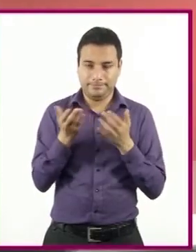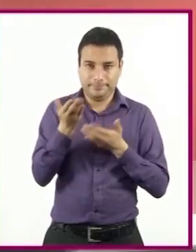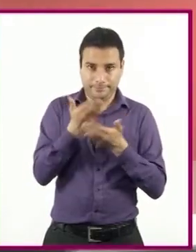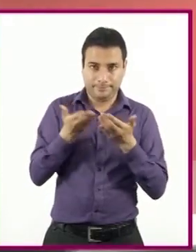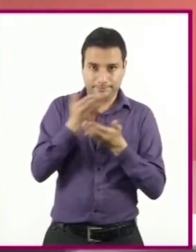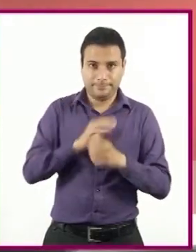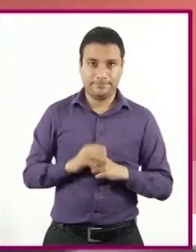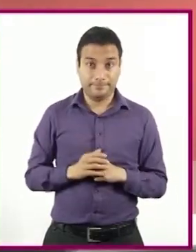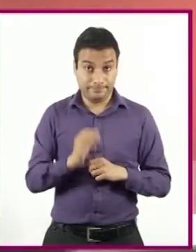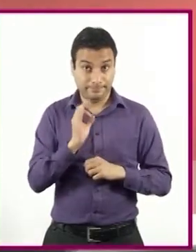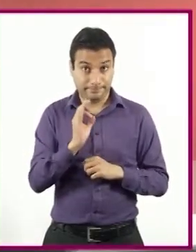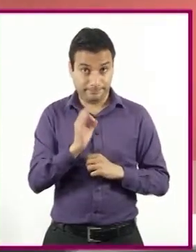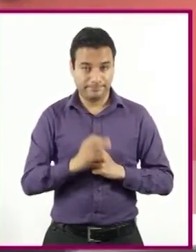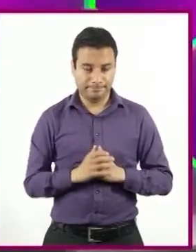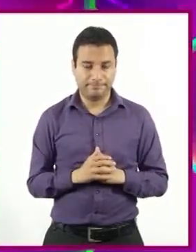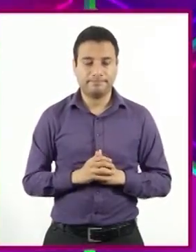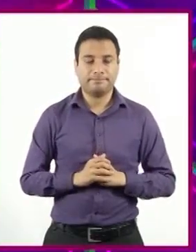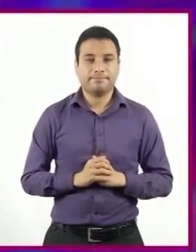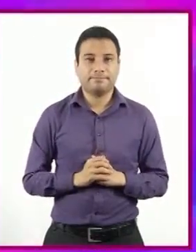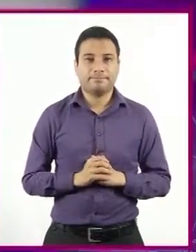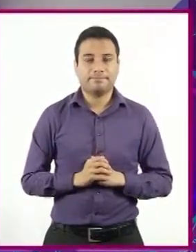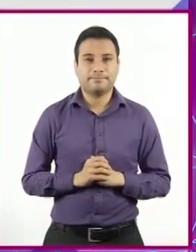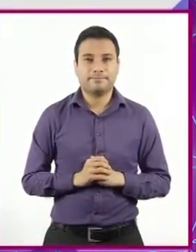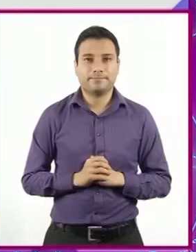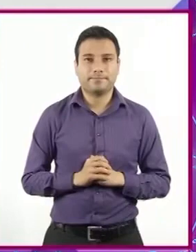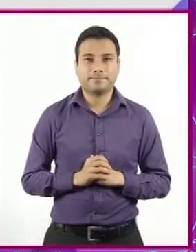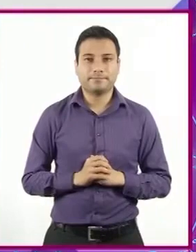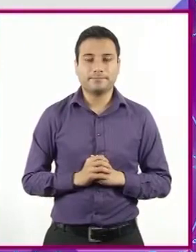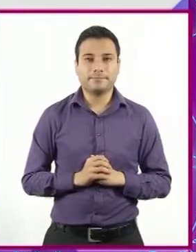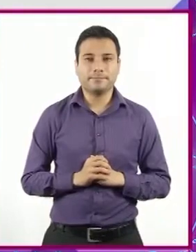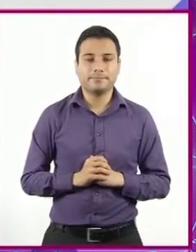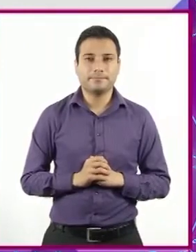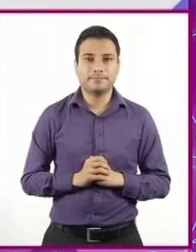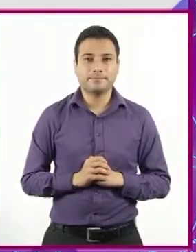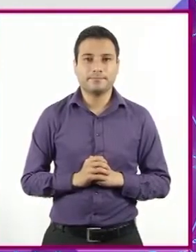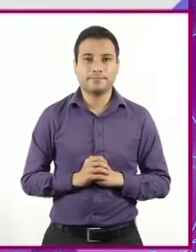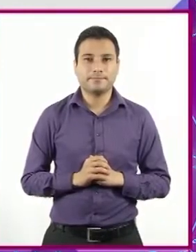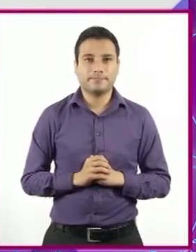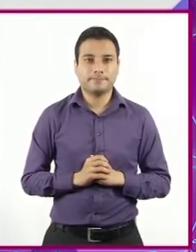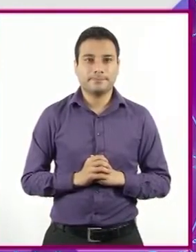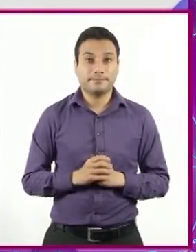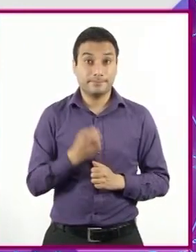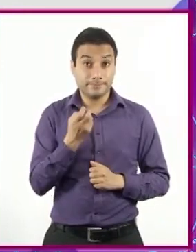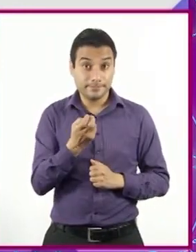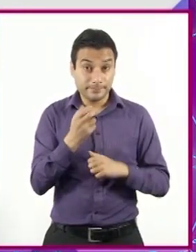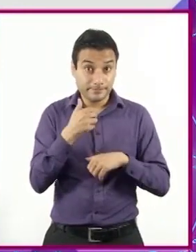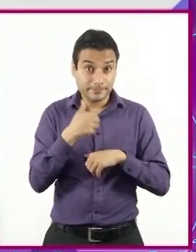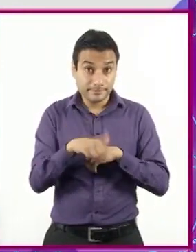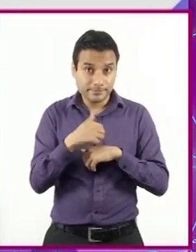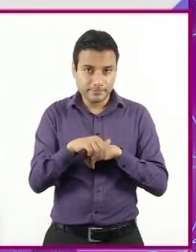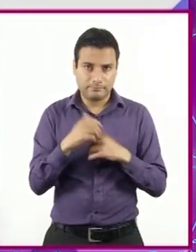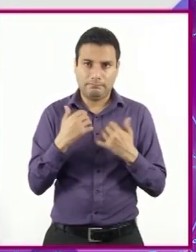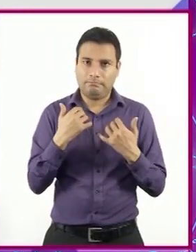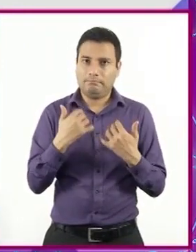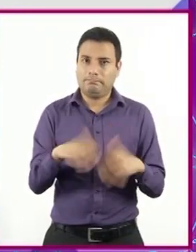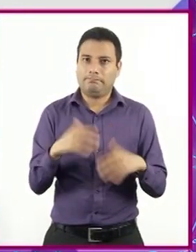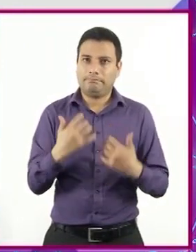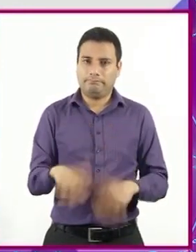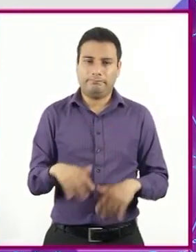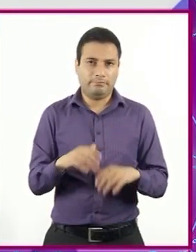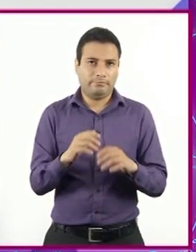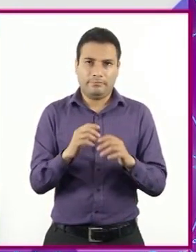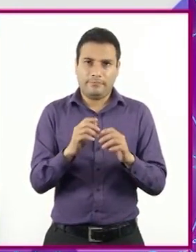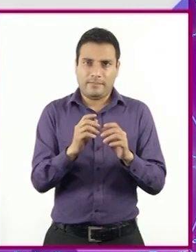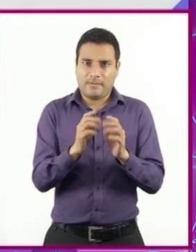de manera creativa y segura. Se trata de un número gigantesco. El número de Avogadro es un número